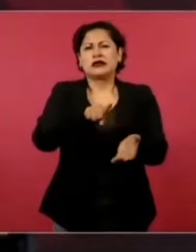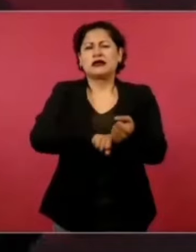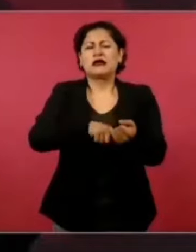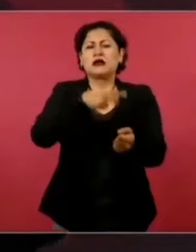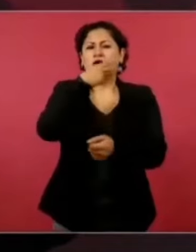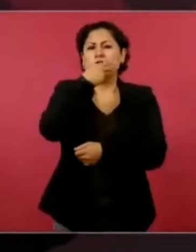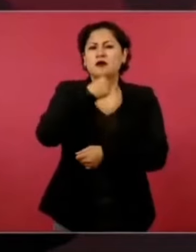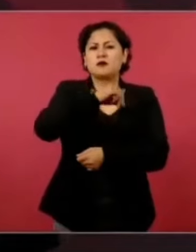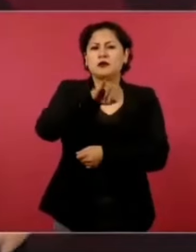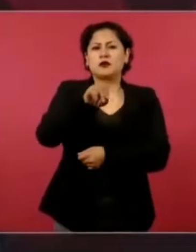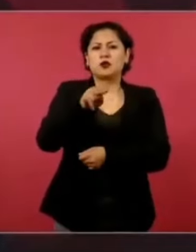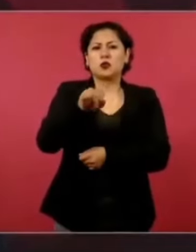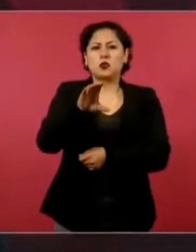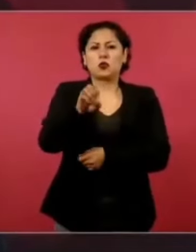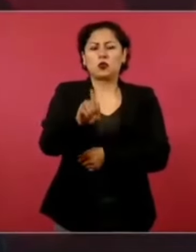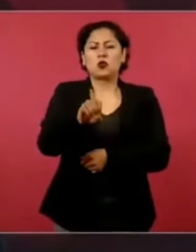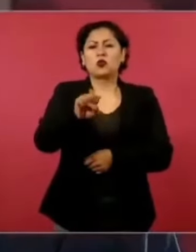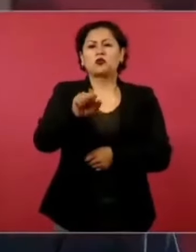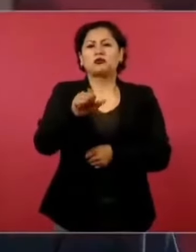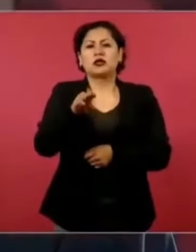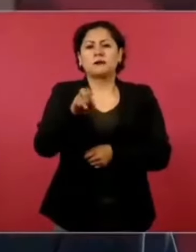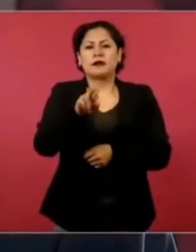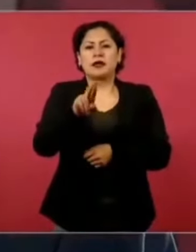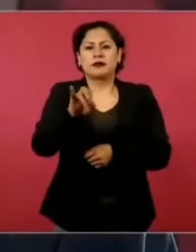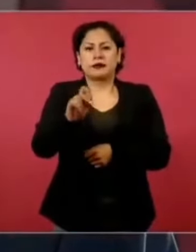el camarada Samarripa.